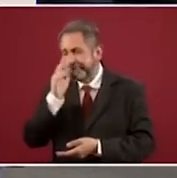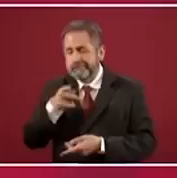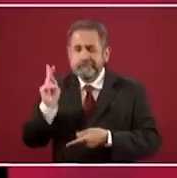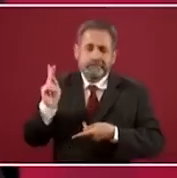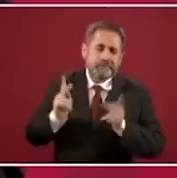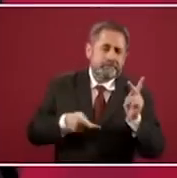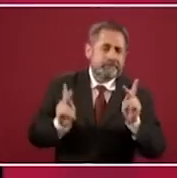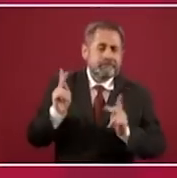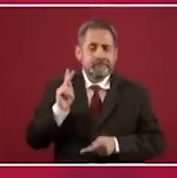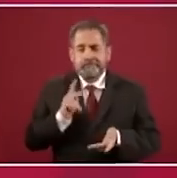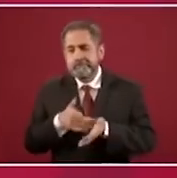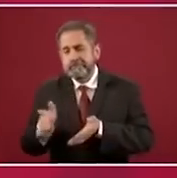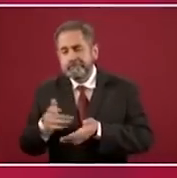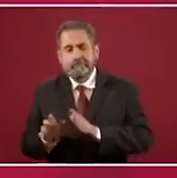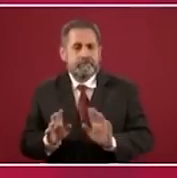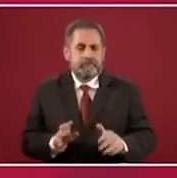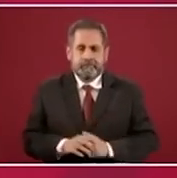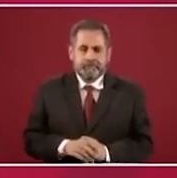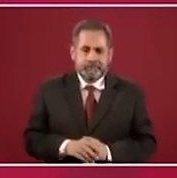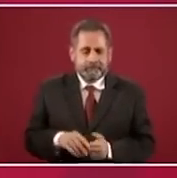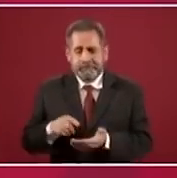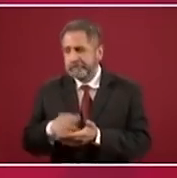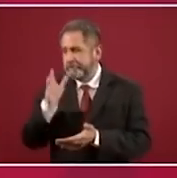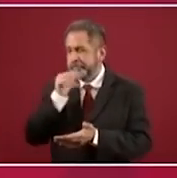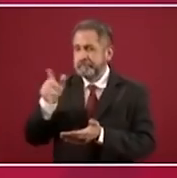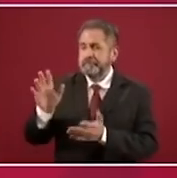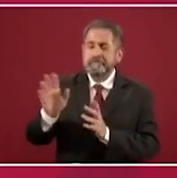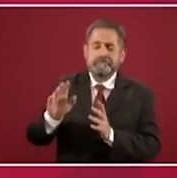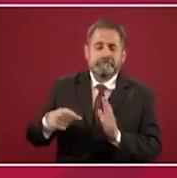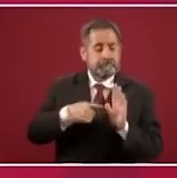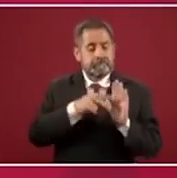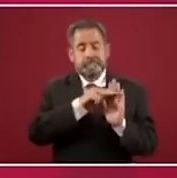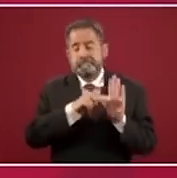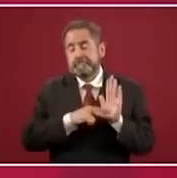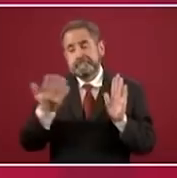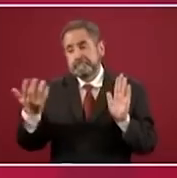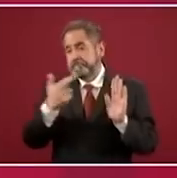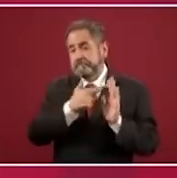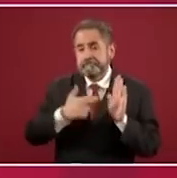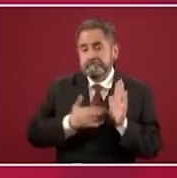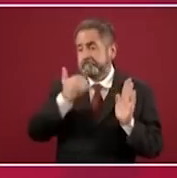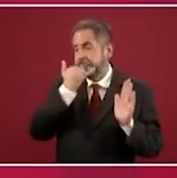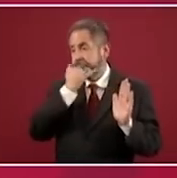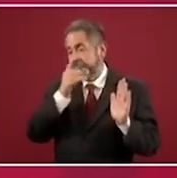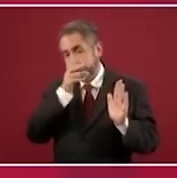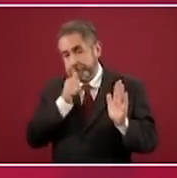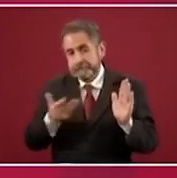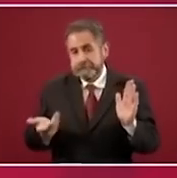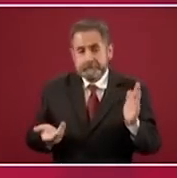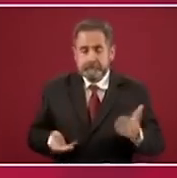No. No se puede porque la norma no lo permite. ¿Sí?